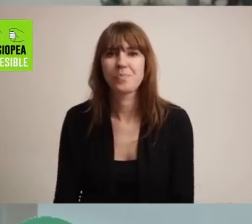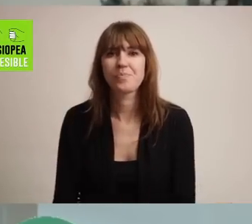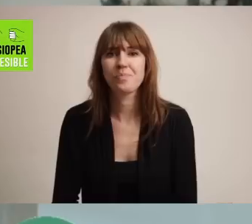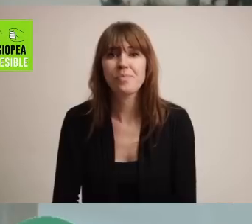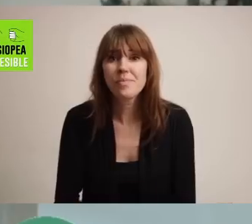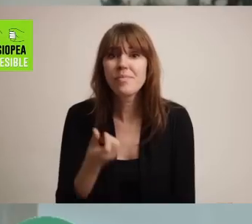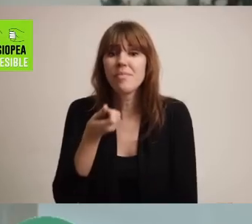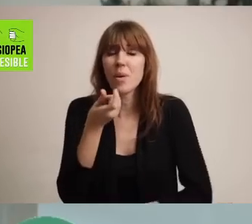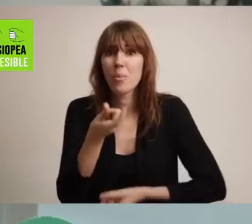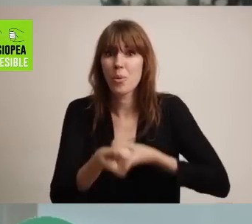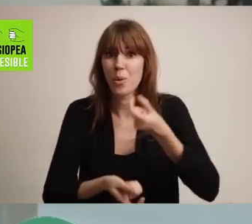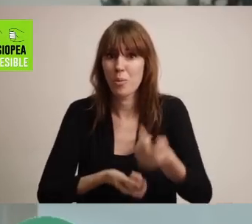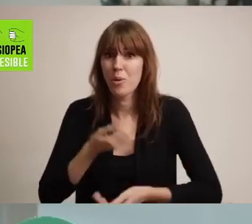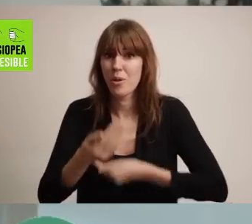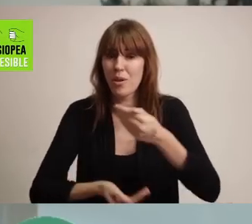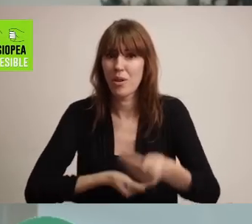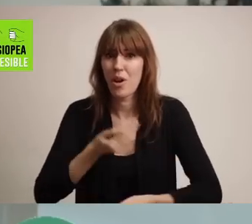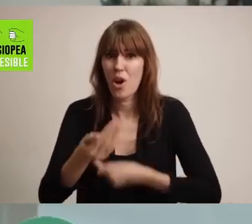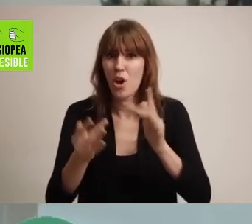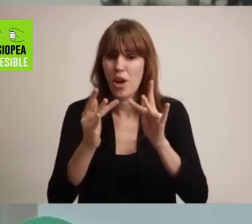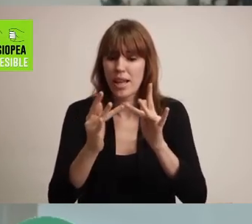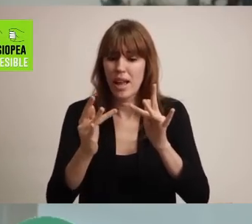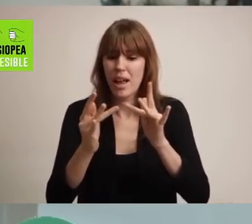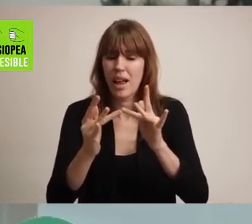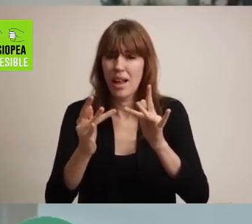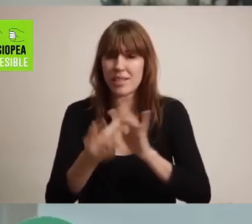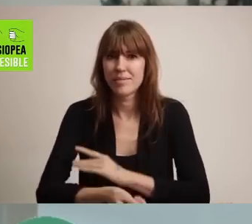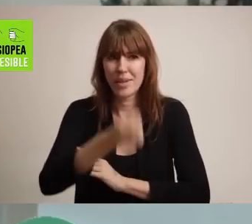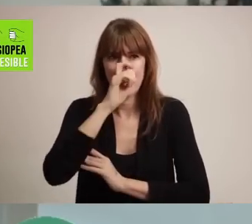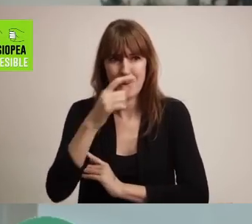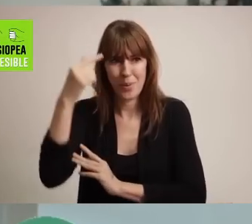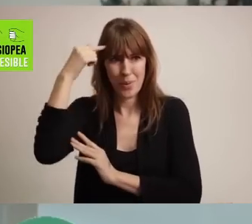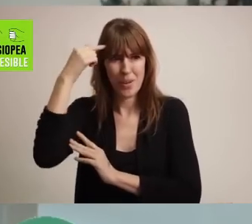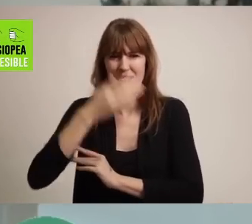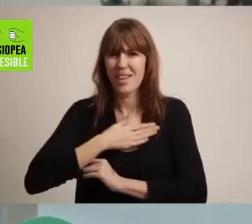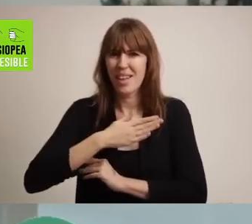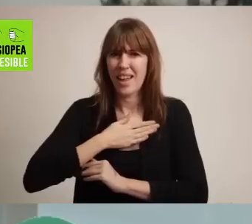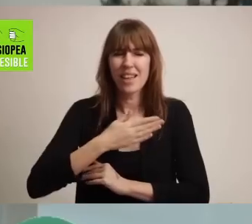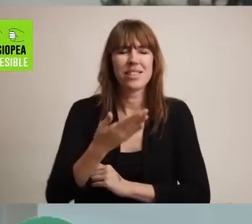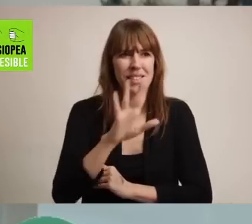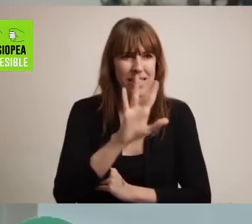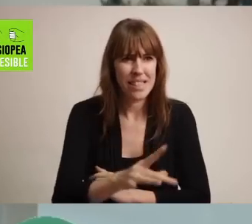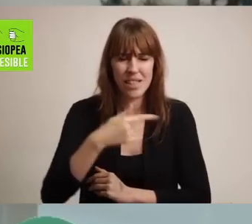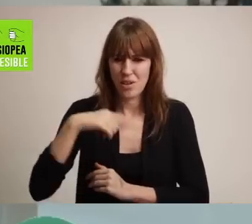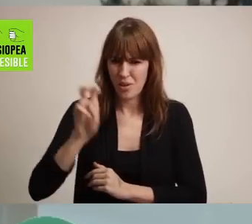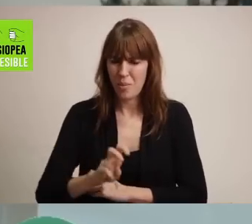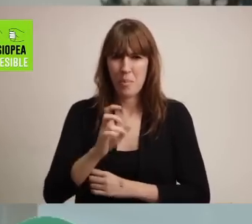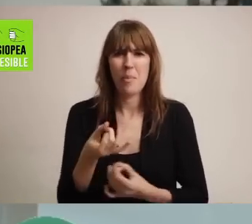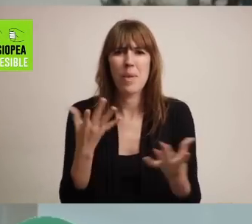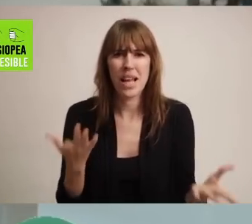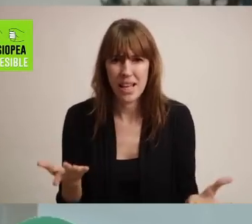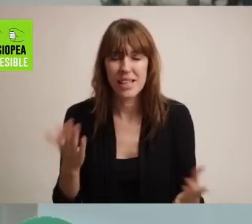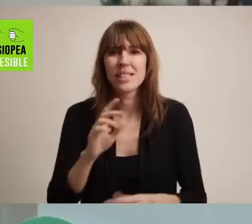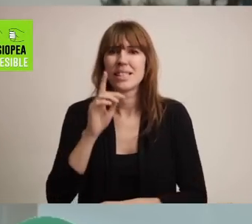Conforme uno más está conectado, más recuerda. Recuerda de dónde viene, recuerda para qué está aquí, recuerda cuál es el sentido de las